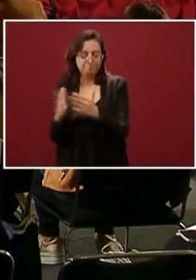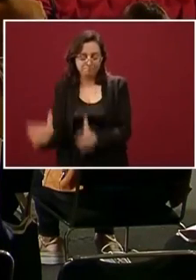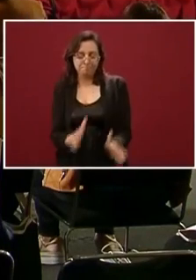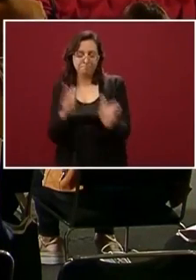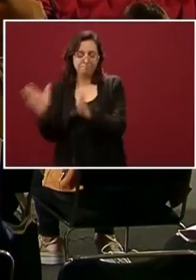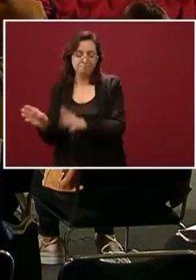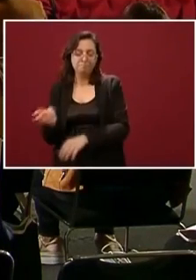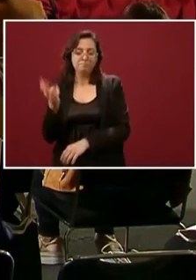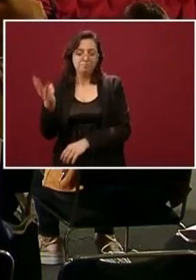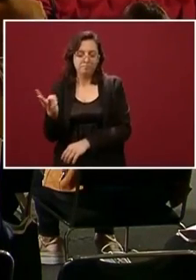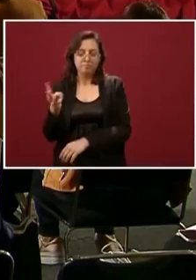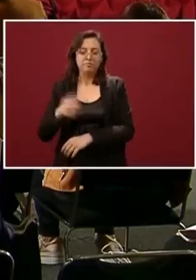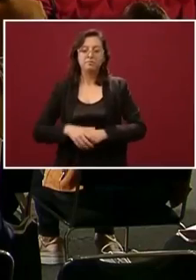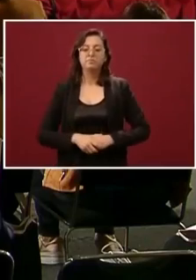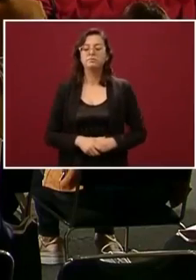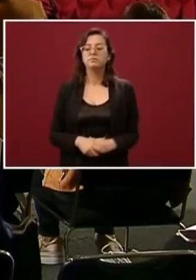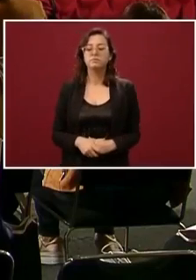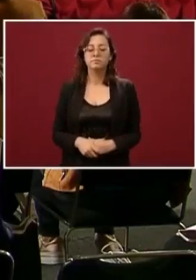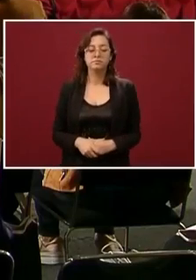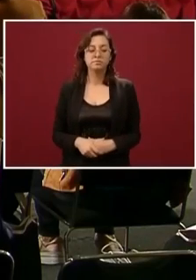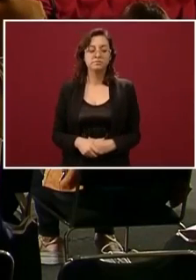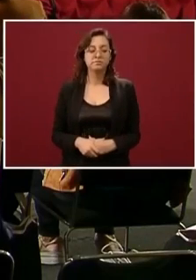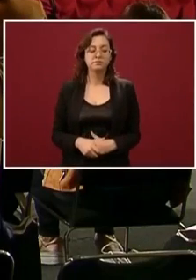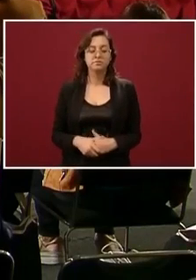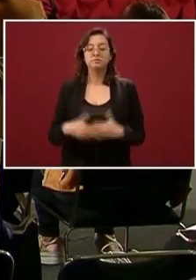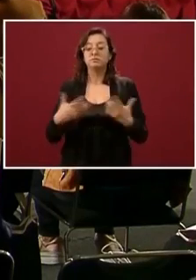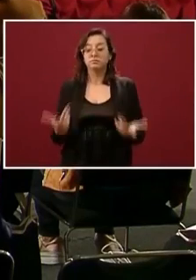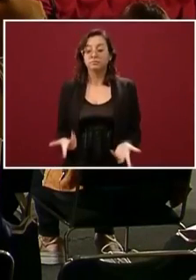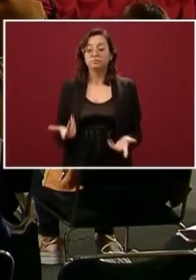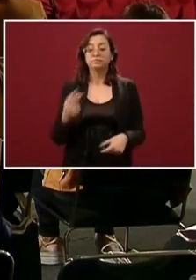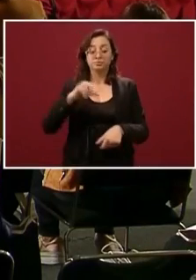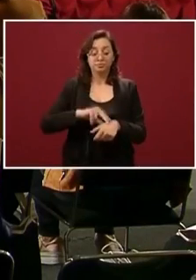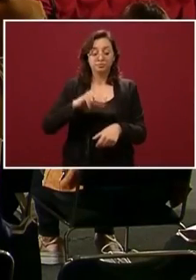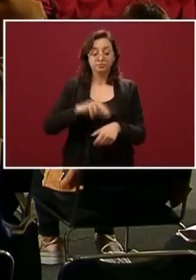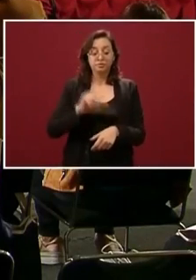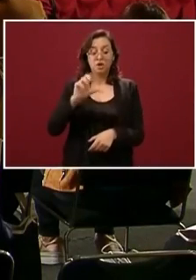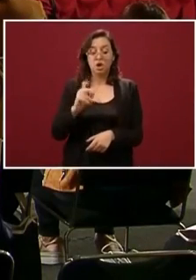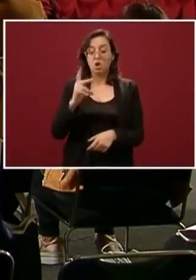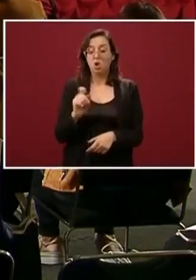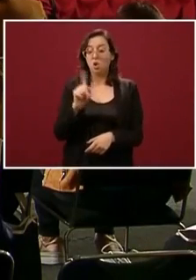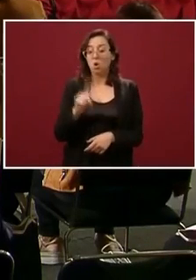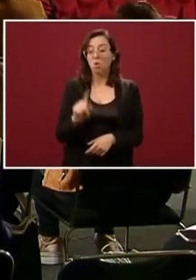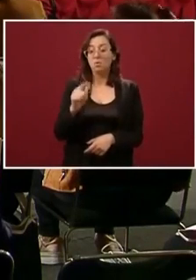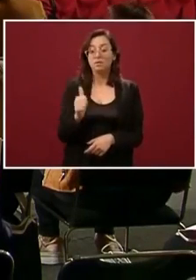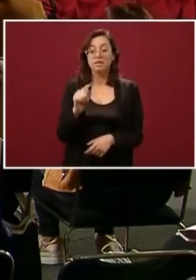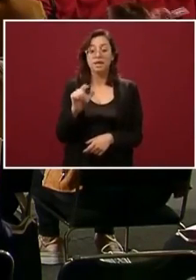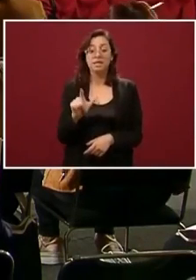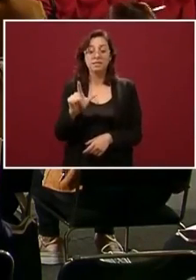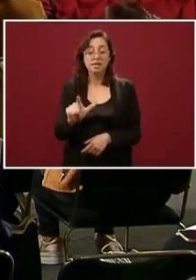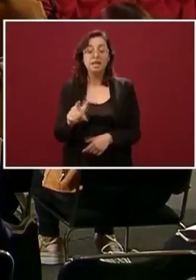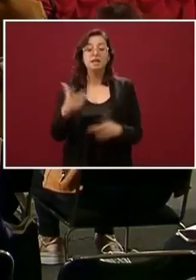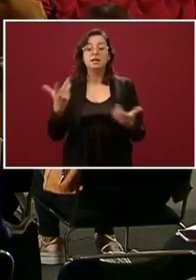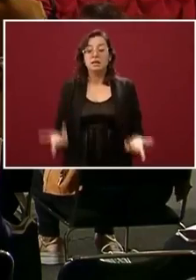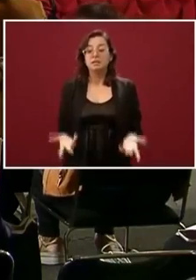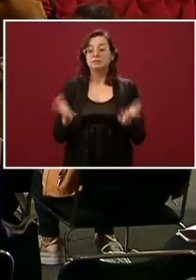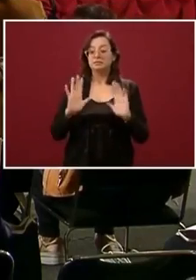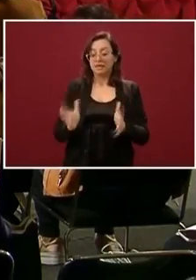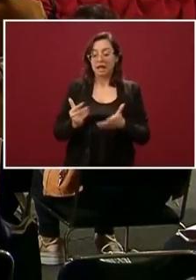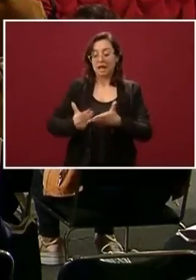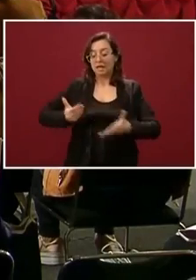del panorama. Ya decíamos, doctor López-Gatell, que estaba participando de la sesión